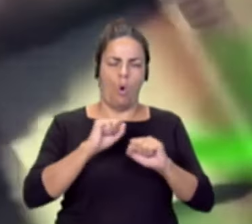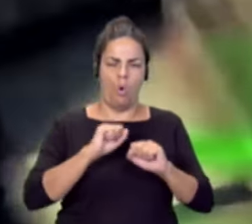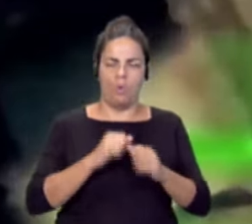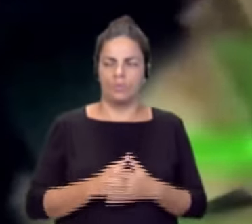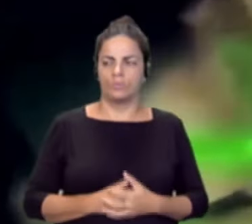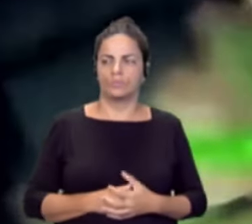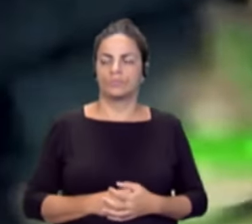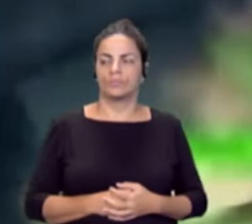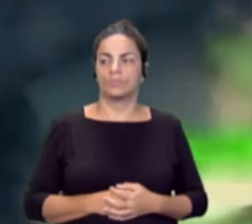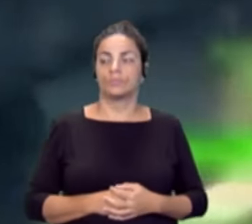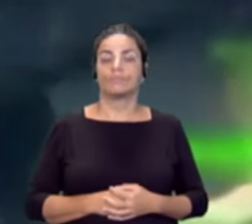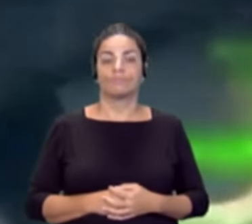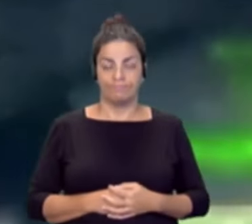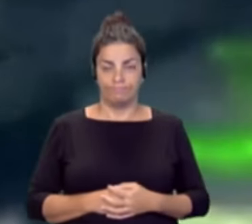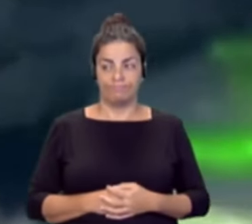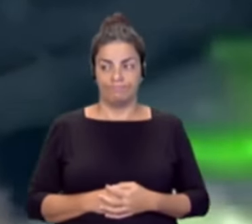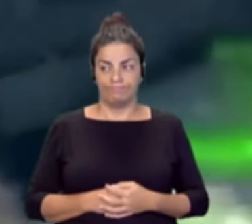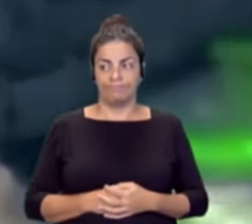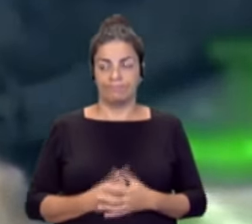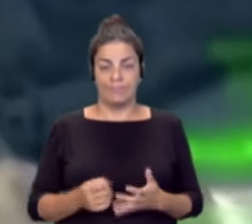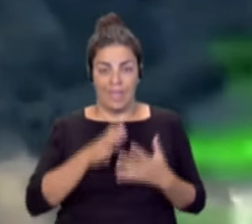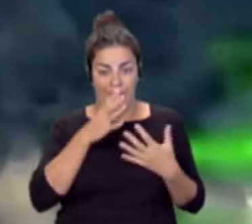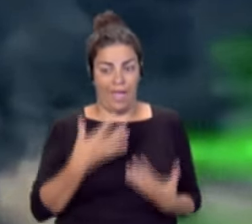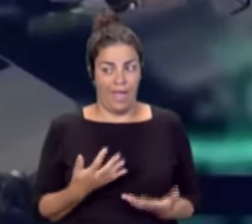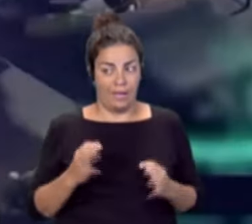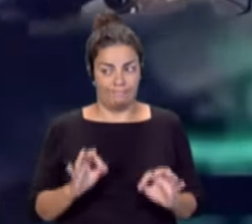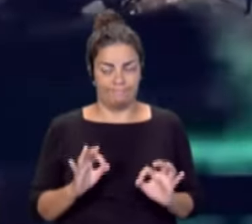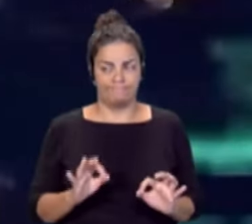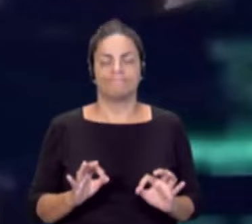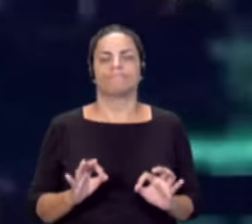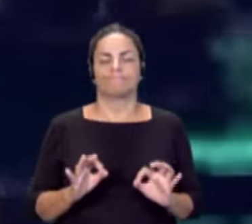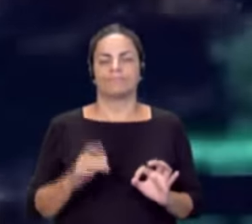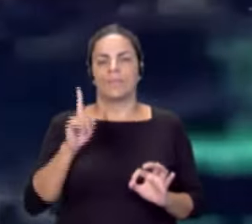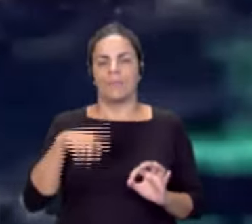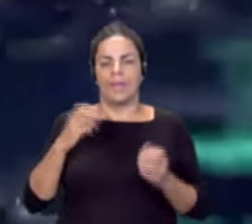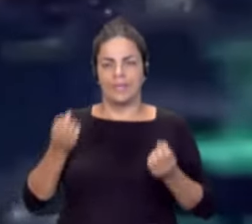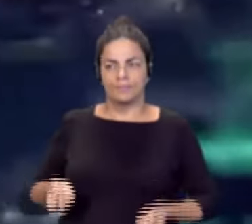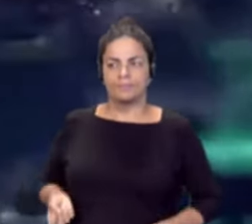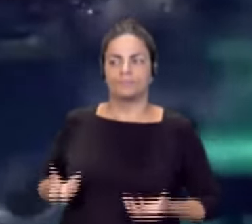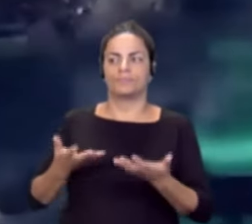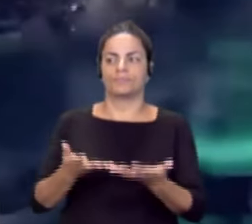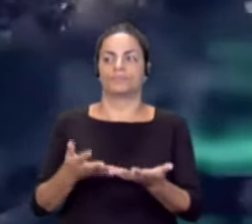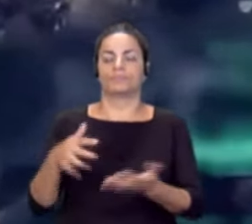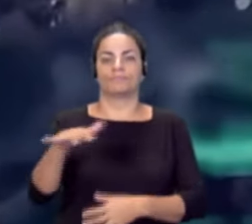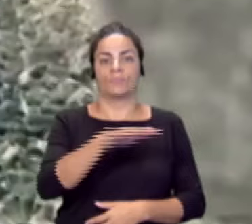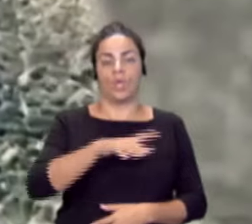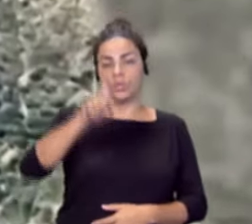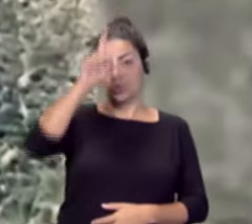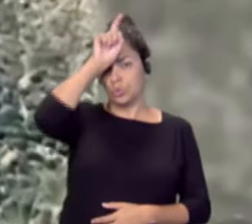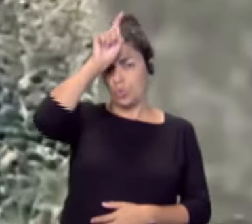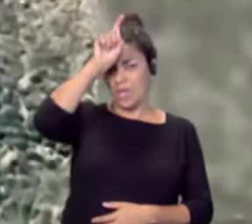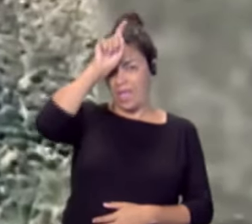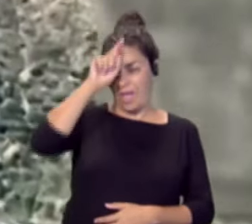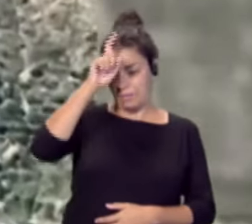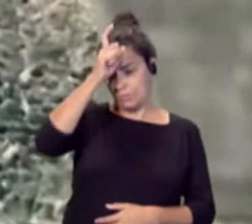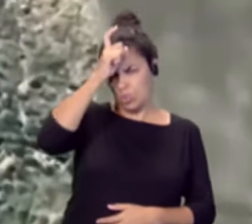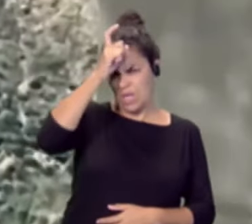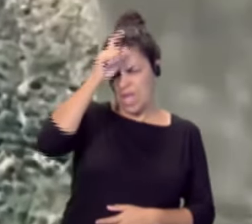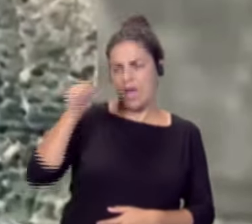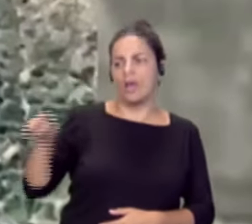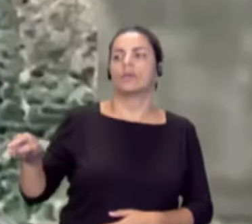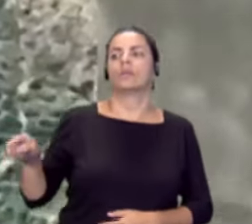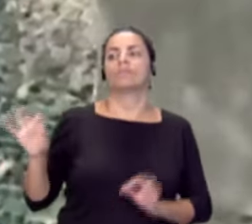Bueno, y en este punto de la mañana les contamos también que en Turquía pues ha respondido